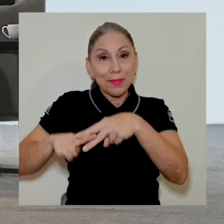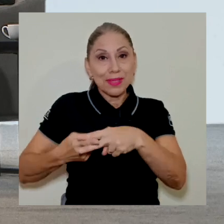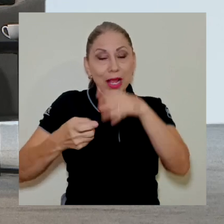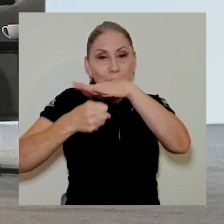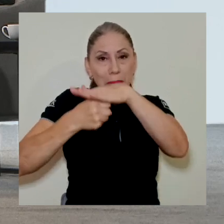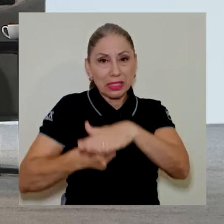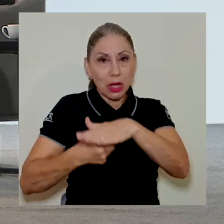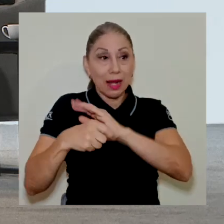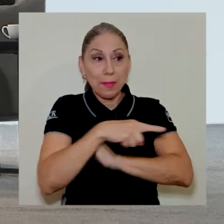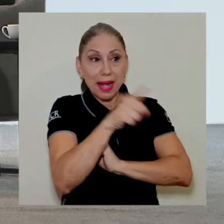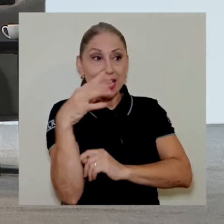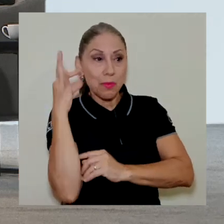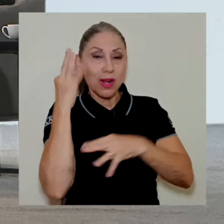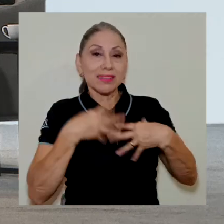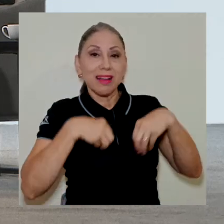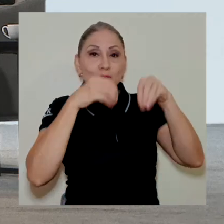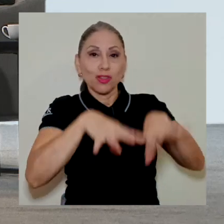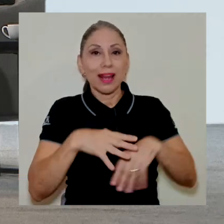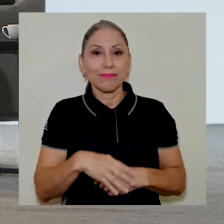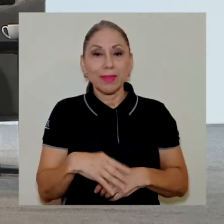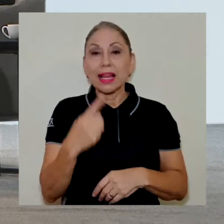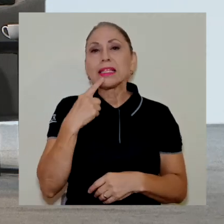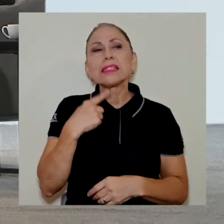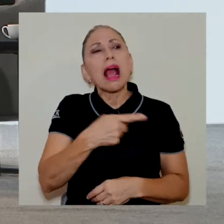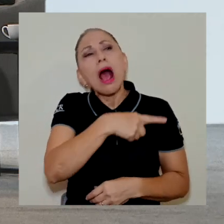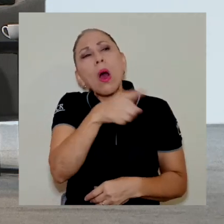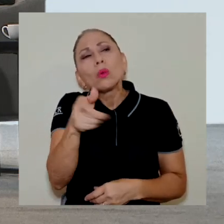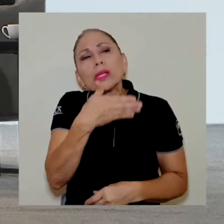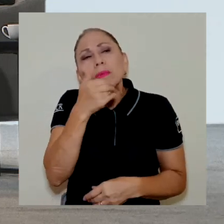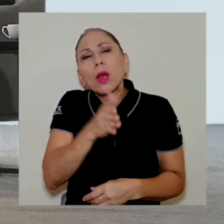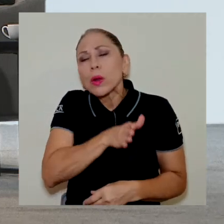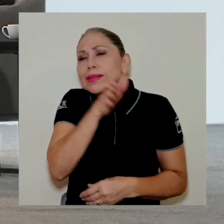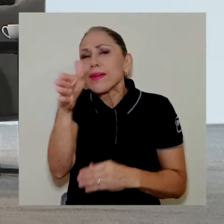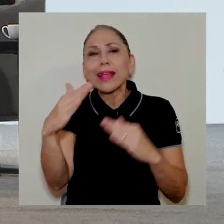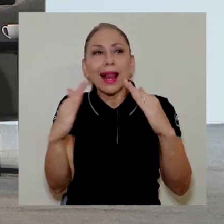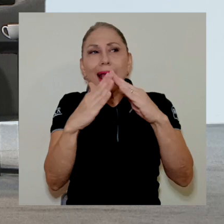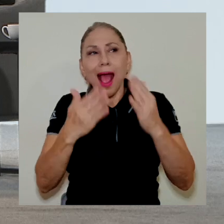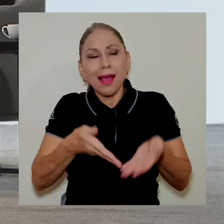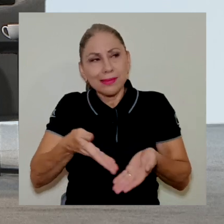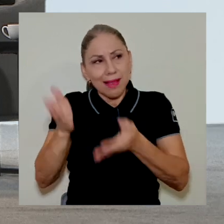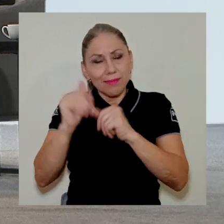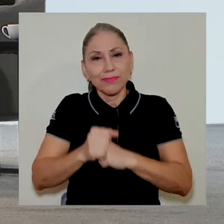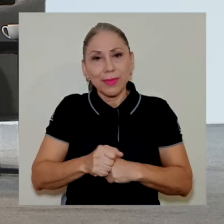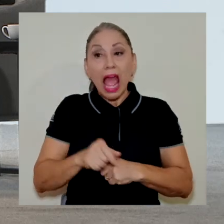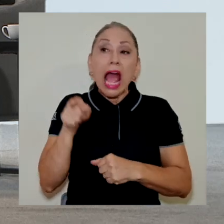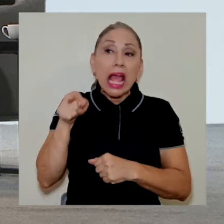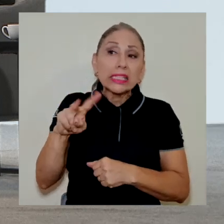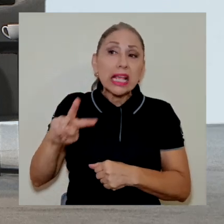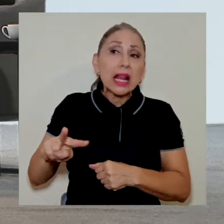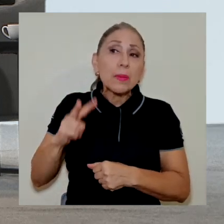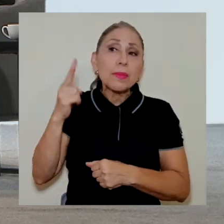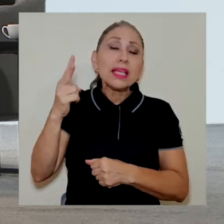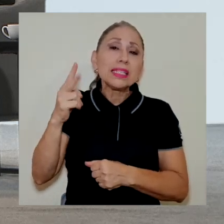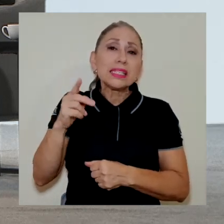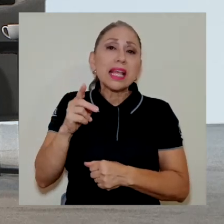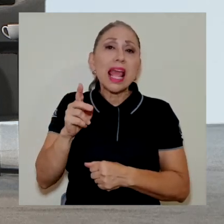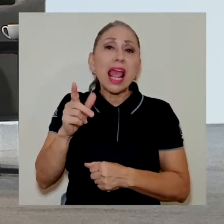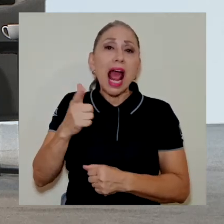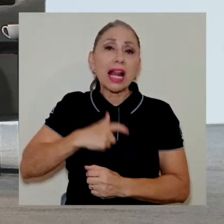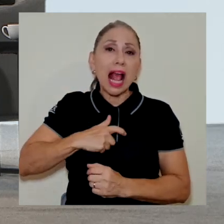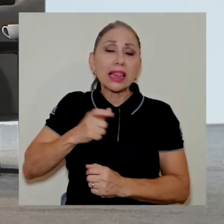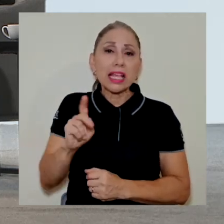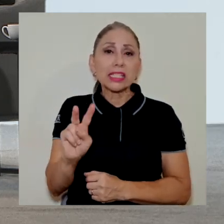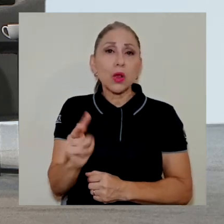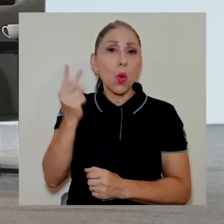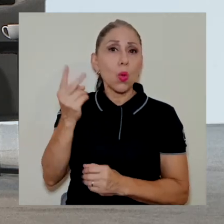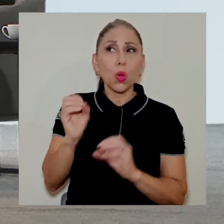que las mujeres renunciaran, les decían que ellas mejor que se fueran para la casa, que el vicealcalde segundo que no